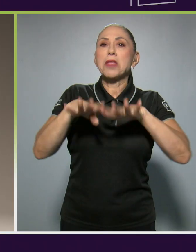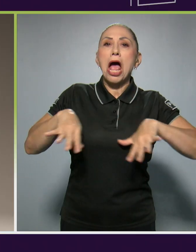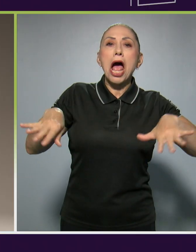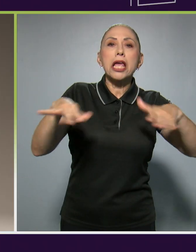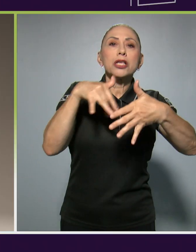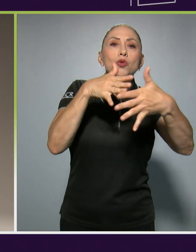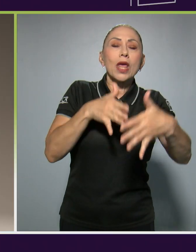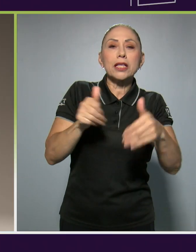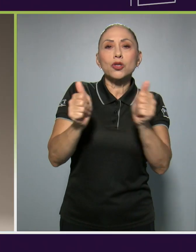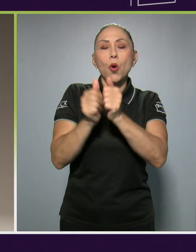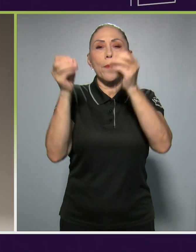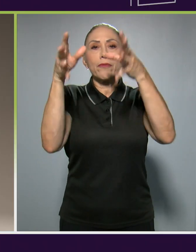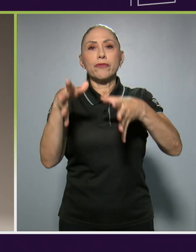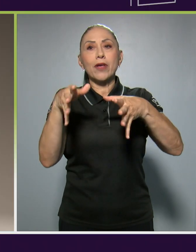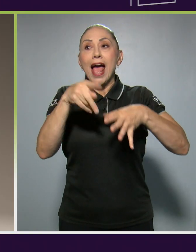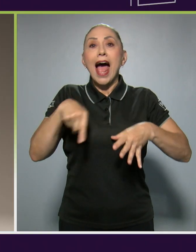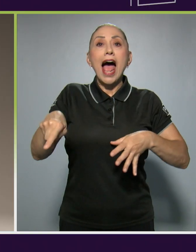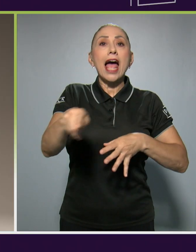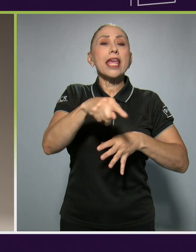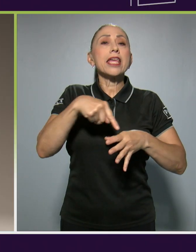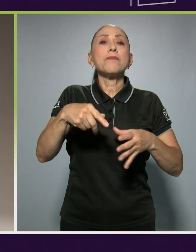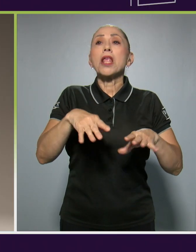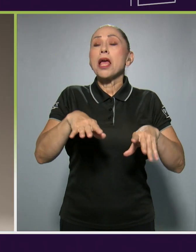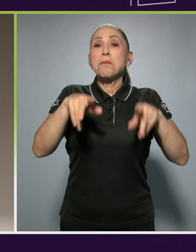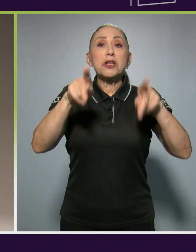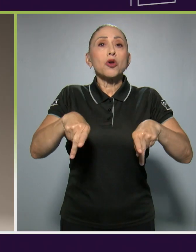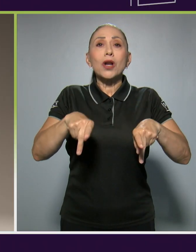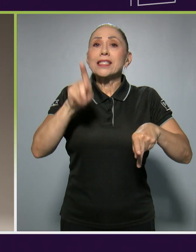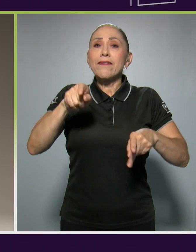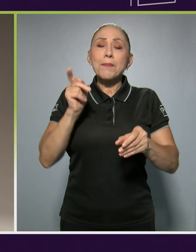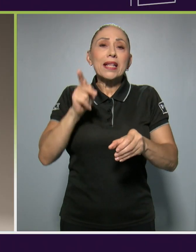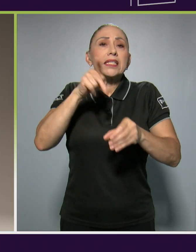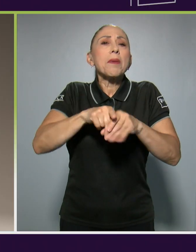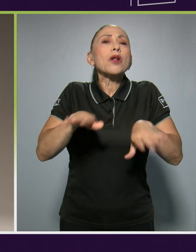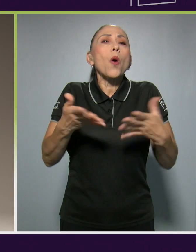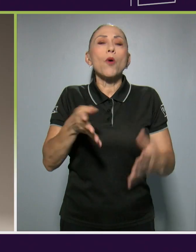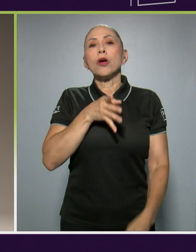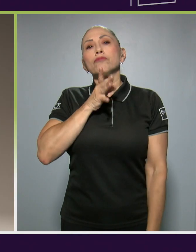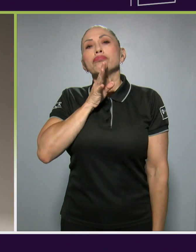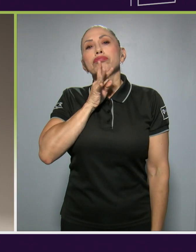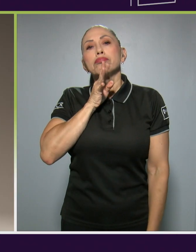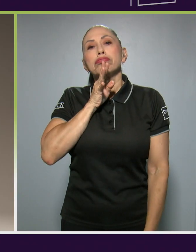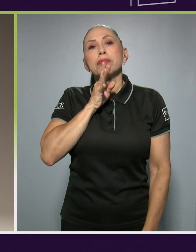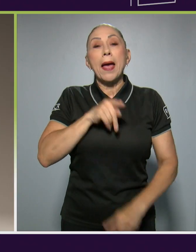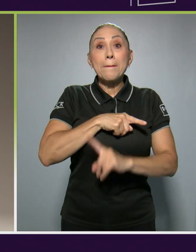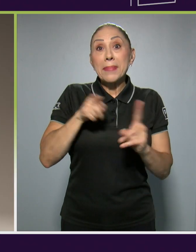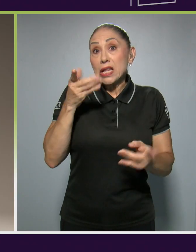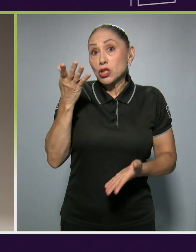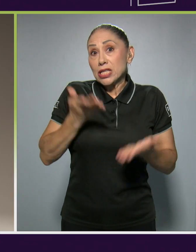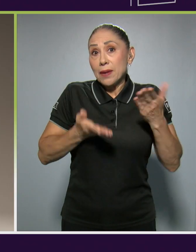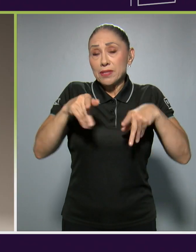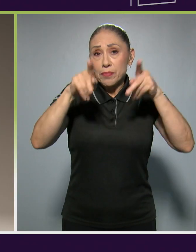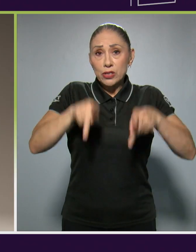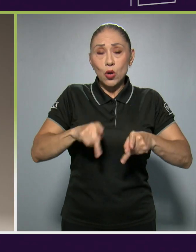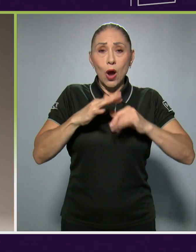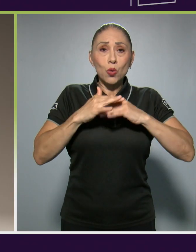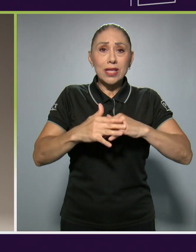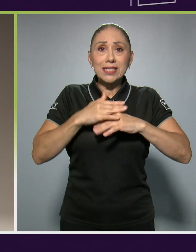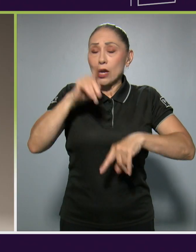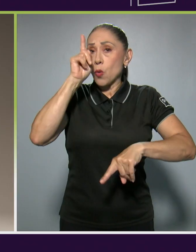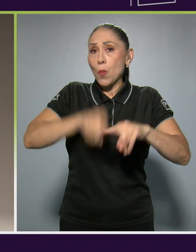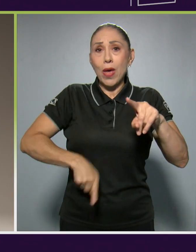participación de manera oral, pero si una persona autista por alguna u otra razón no logra participar de forma